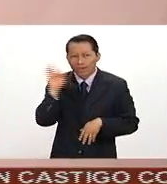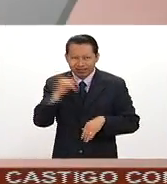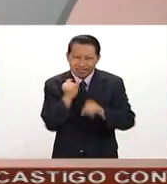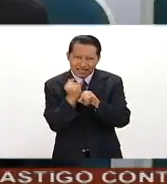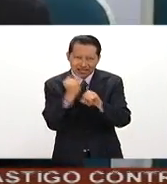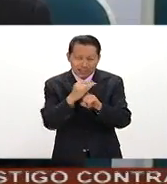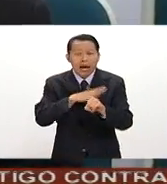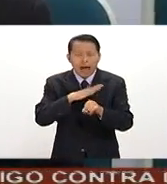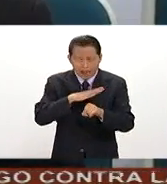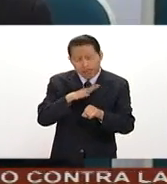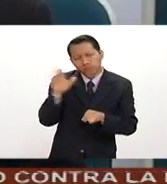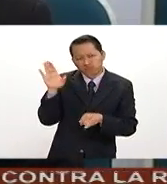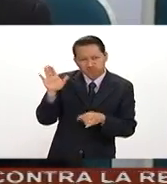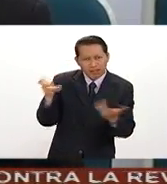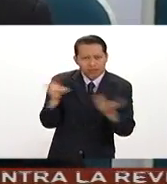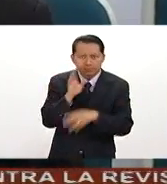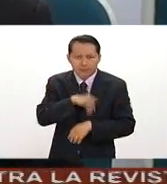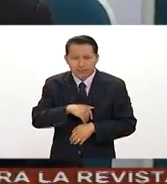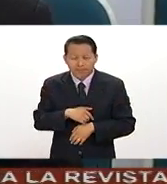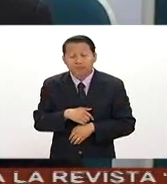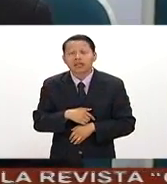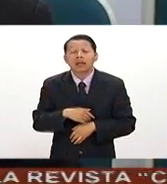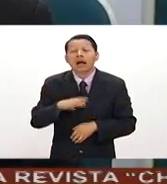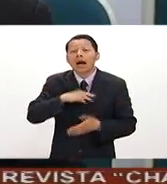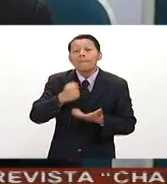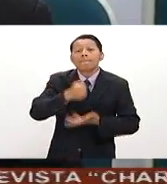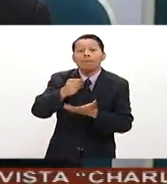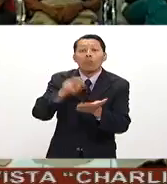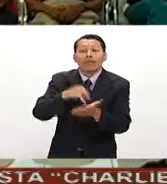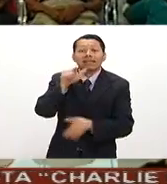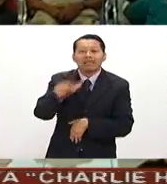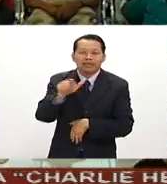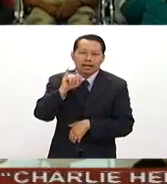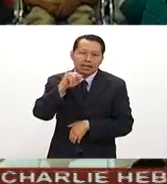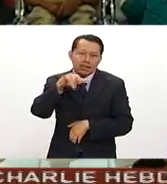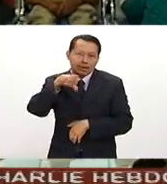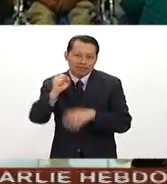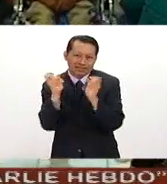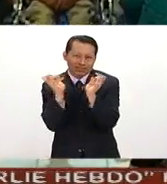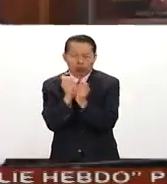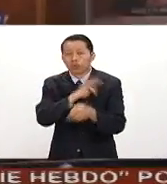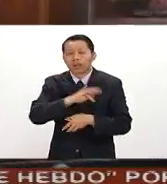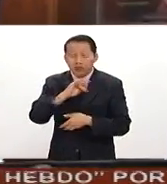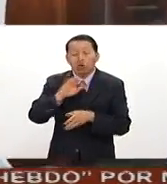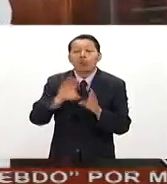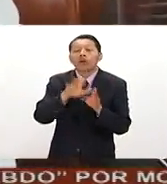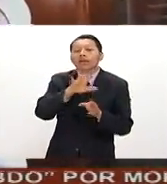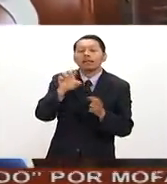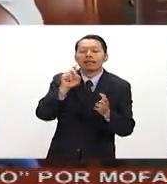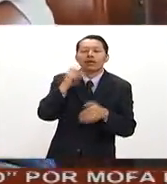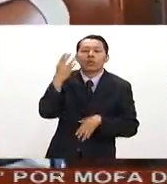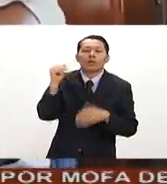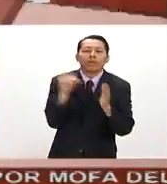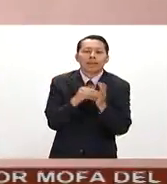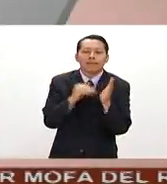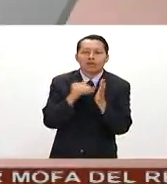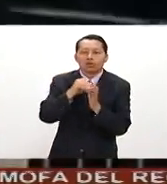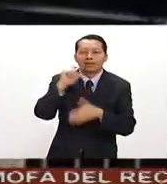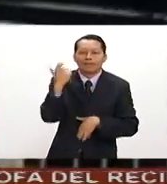internet. El presupuesto 2017 otorga al IMSS recursos por 534,000 millones de